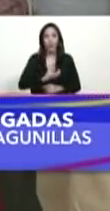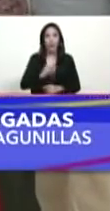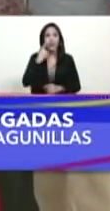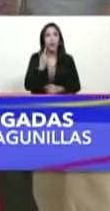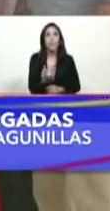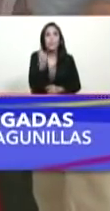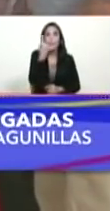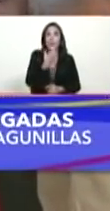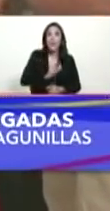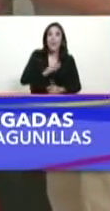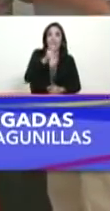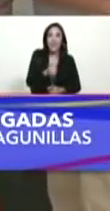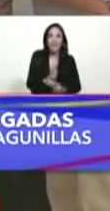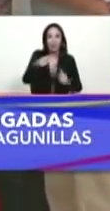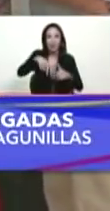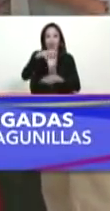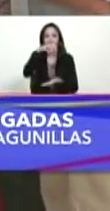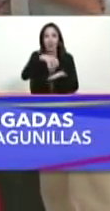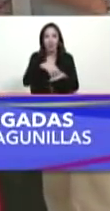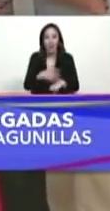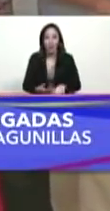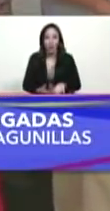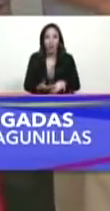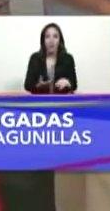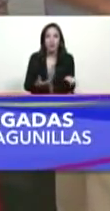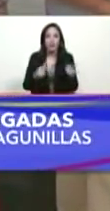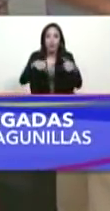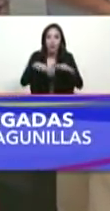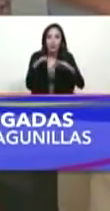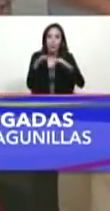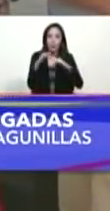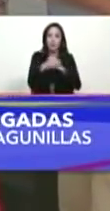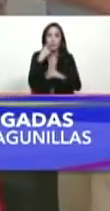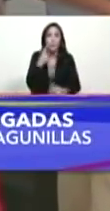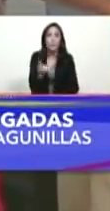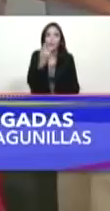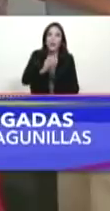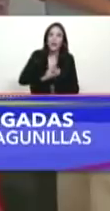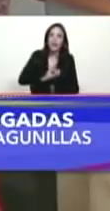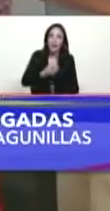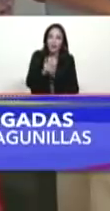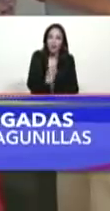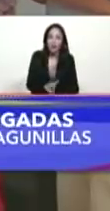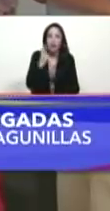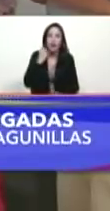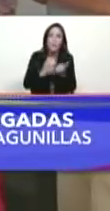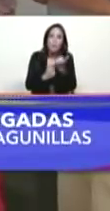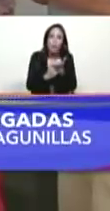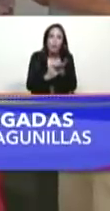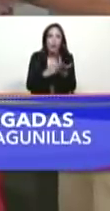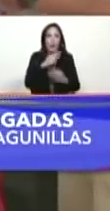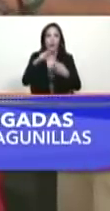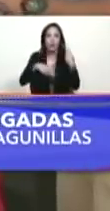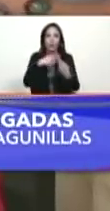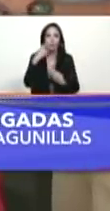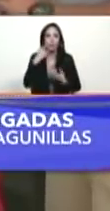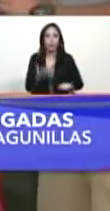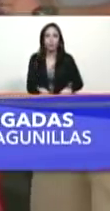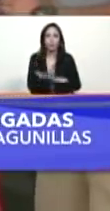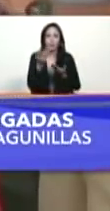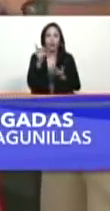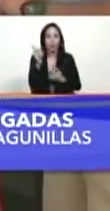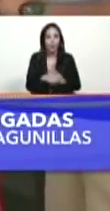alcalde bolivariano de nuestro municipio Lagunilla, darle gracias a usted y a la primera combatiente que